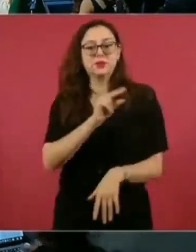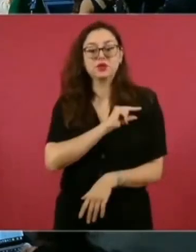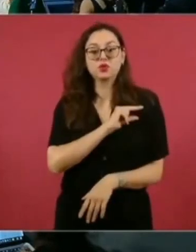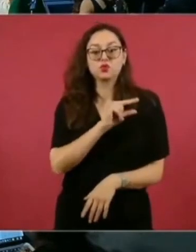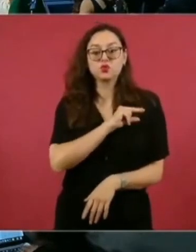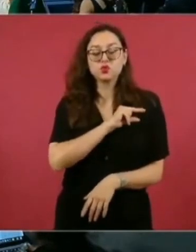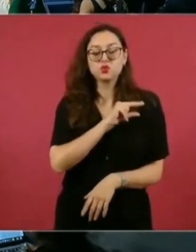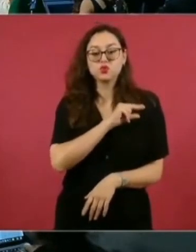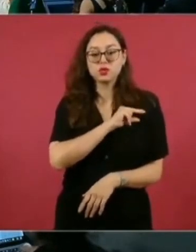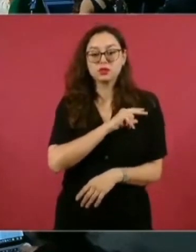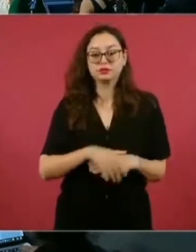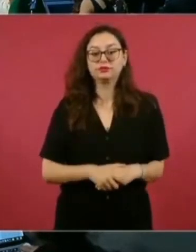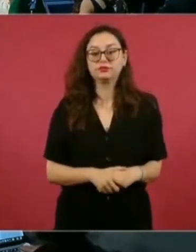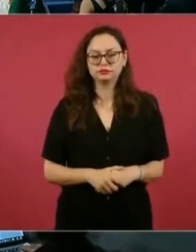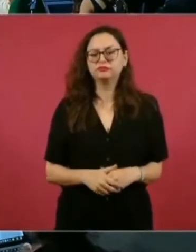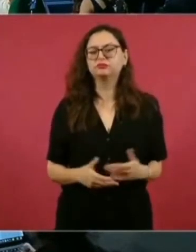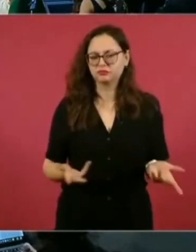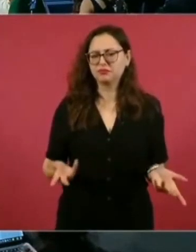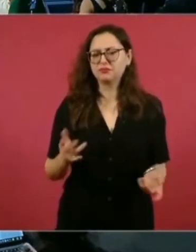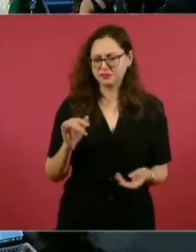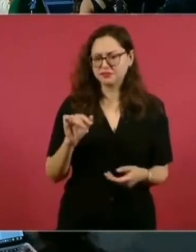se incrementa la matrícula